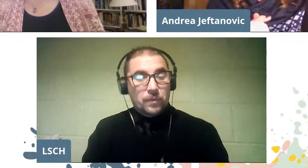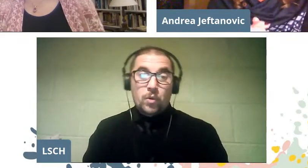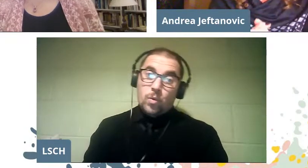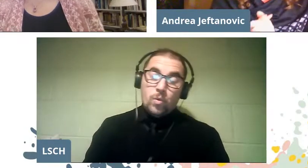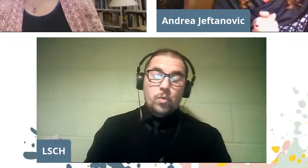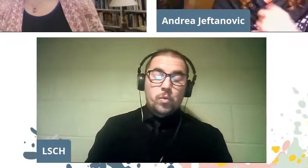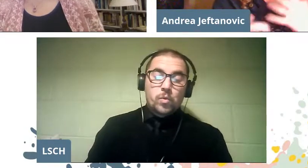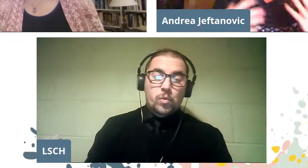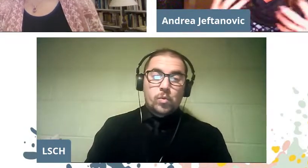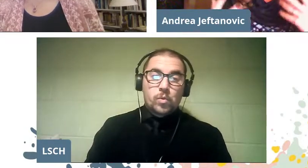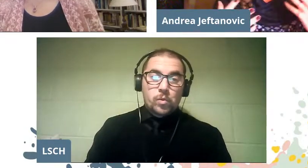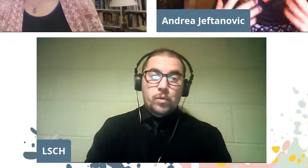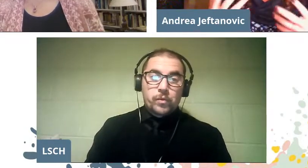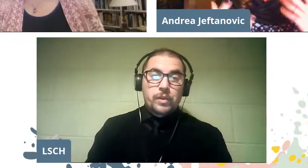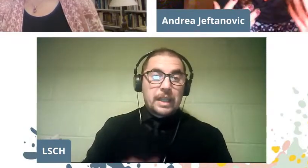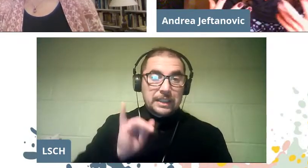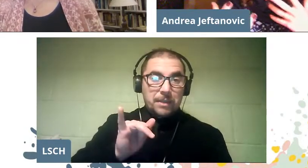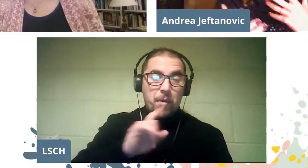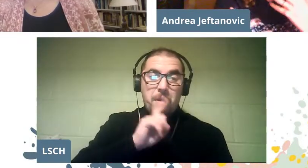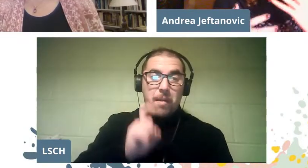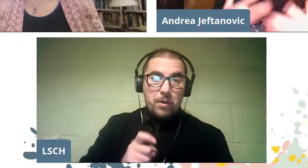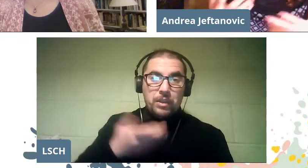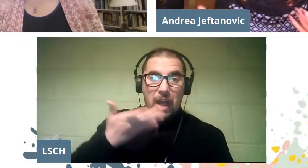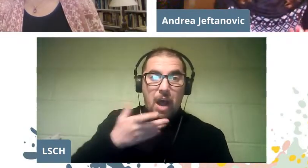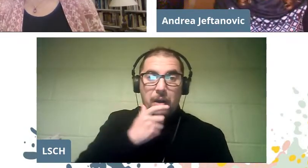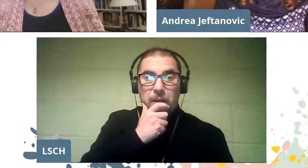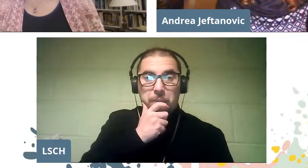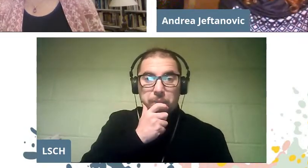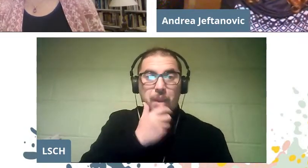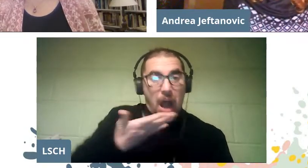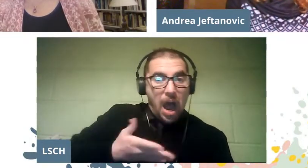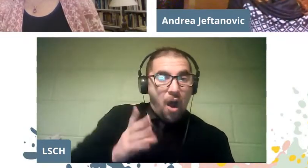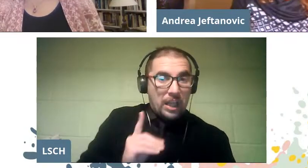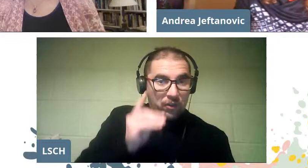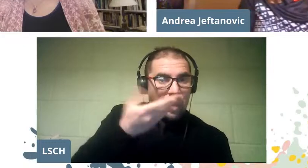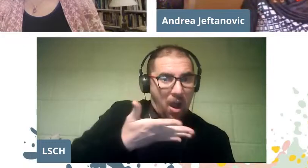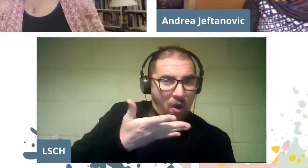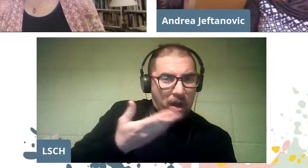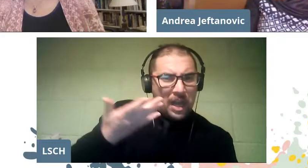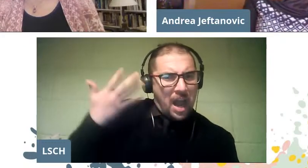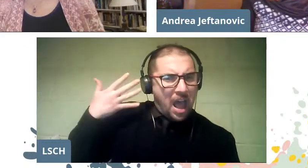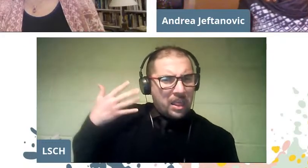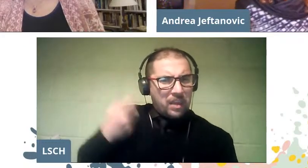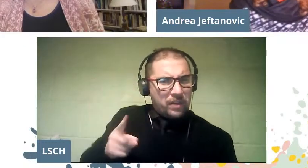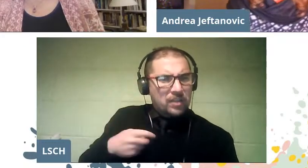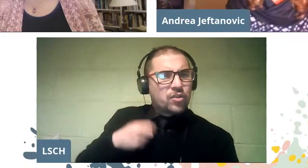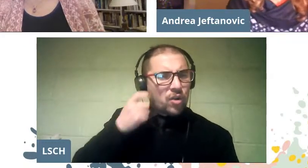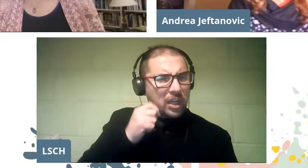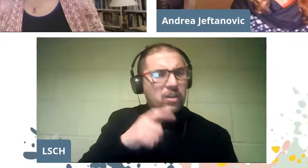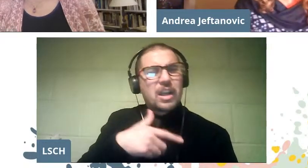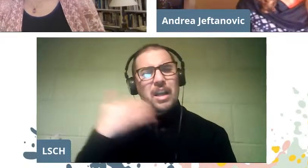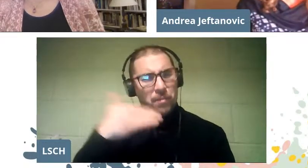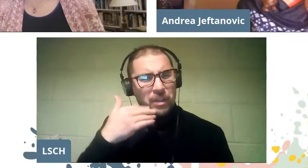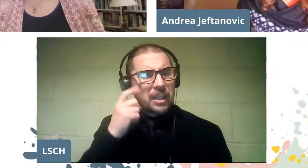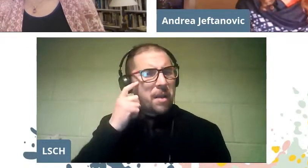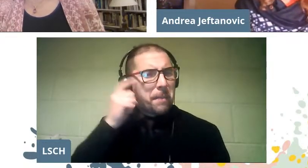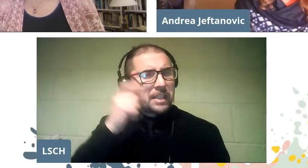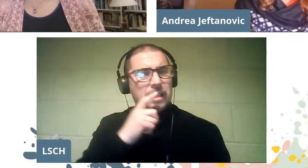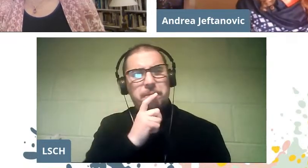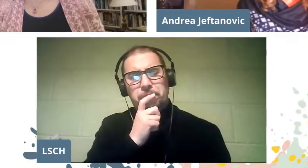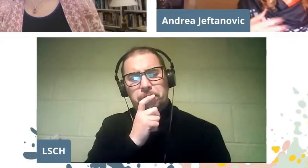encima, ¿verdad?, de estas preguntas como más de lo que se está desarrollando, pero creo que una variable a considerar de todos